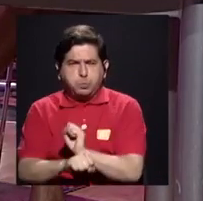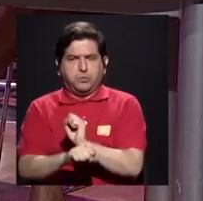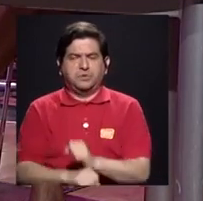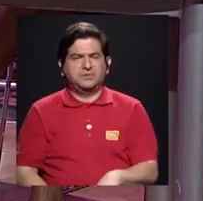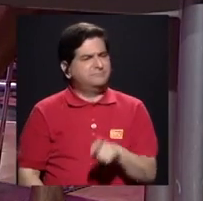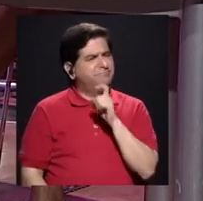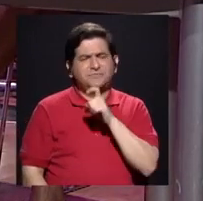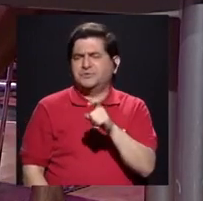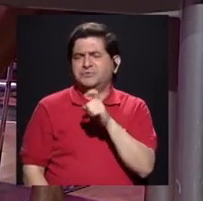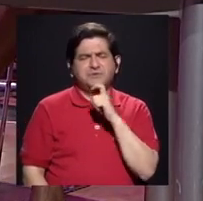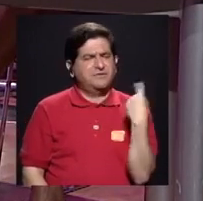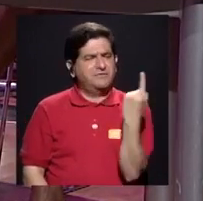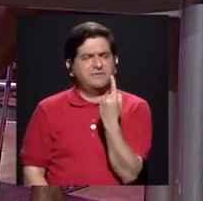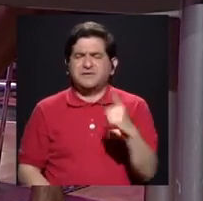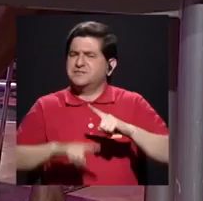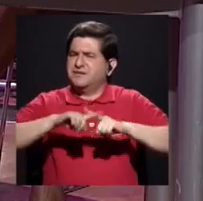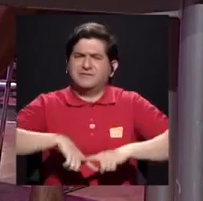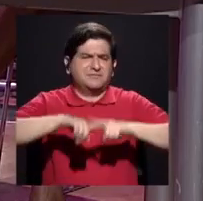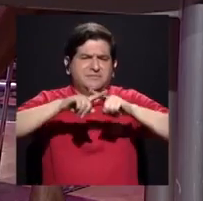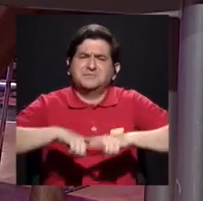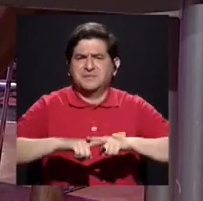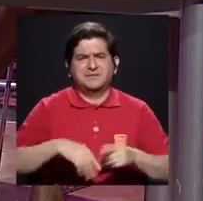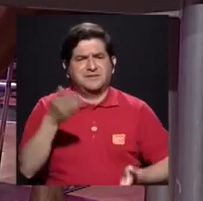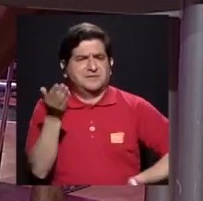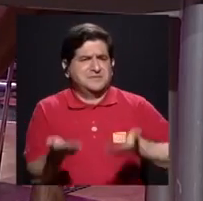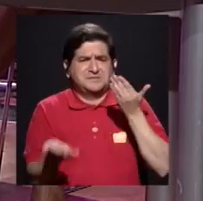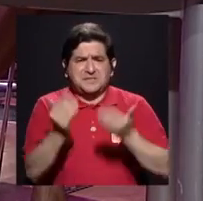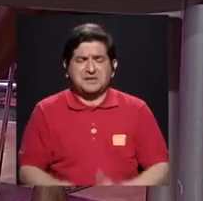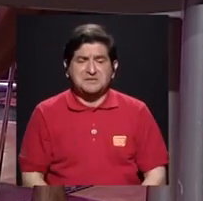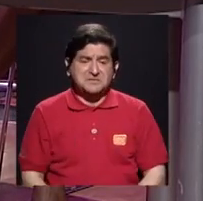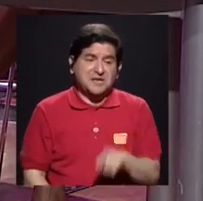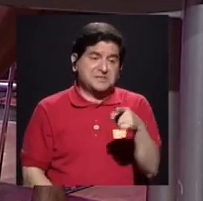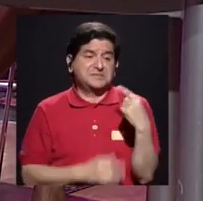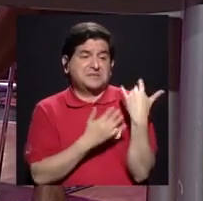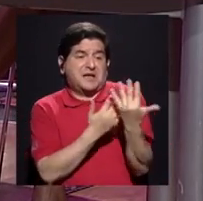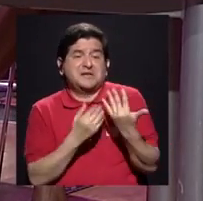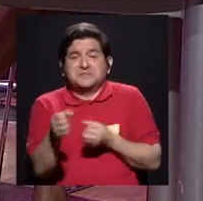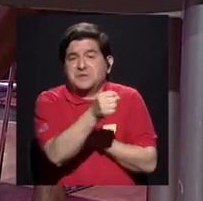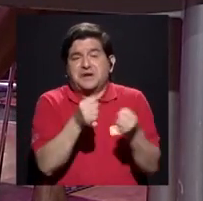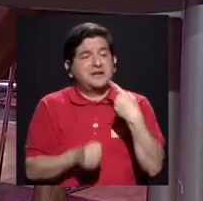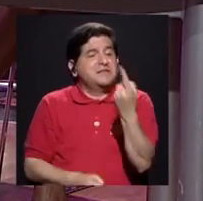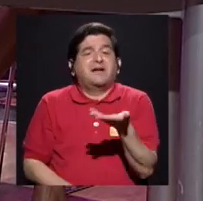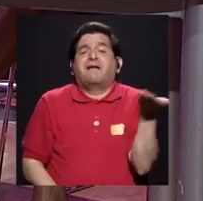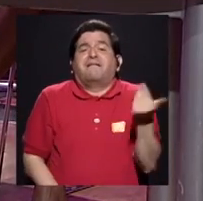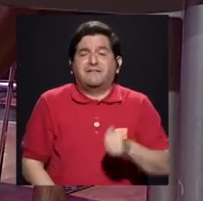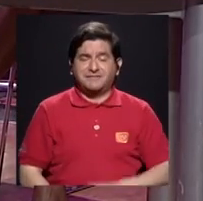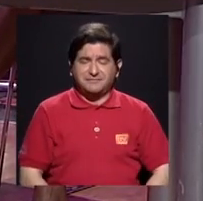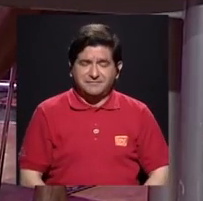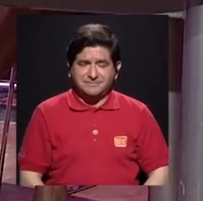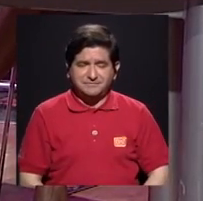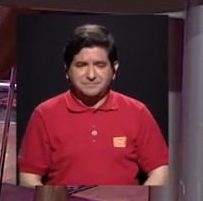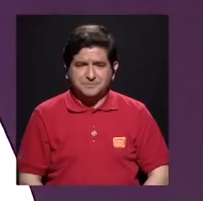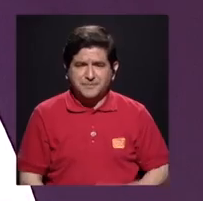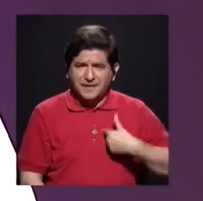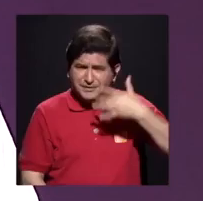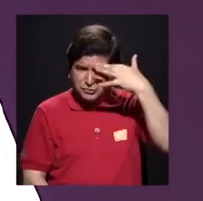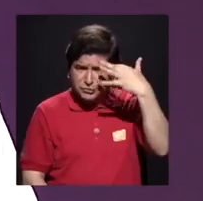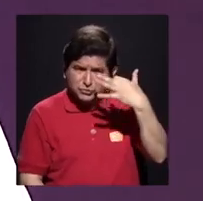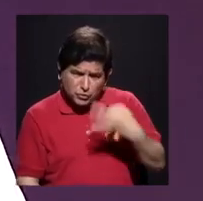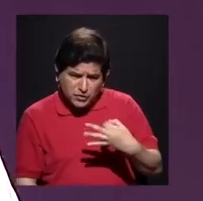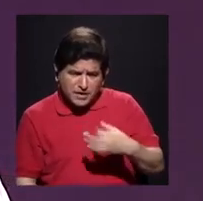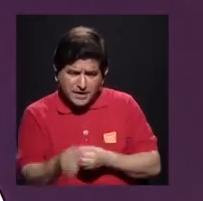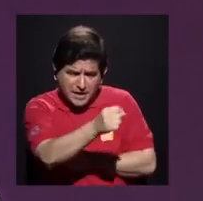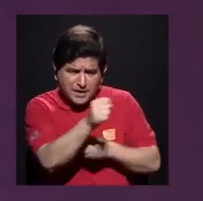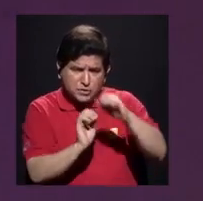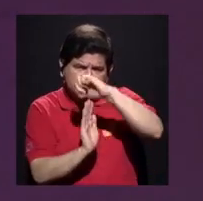difícil como que podamos nada más depender y dejarlos a su suerte la sala y yo creo que la la